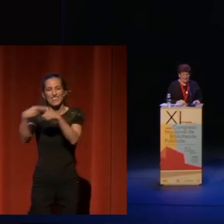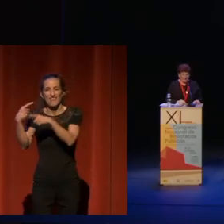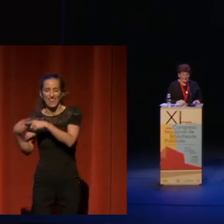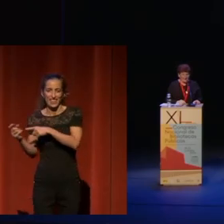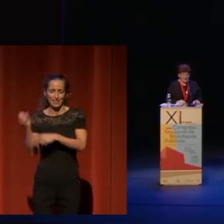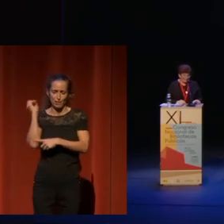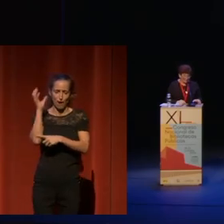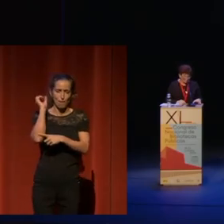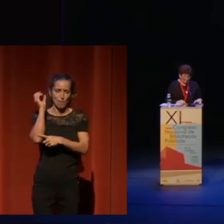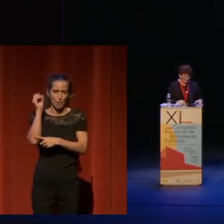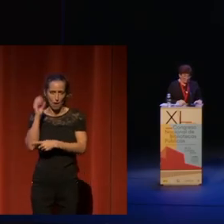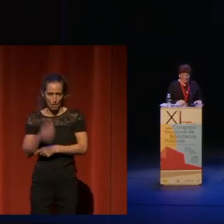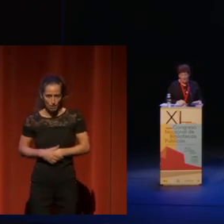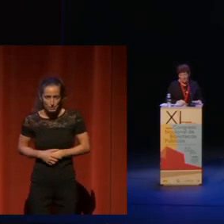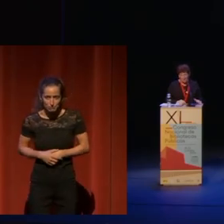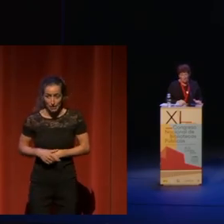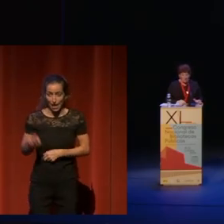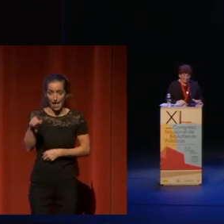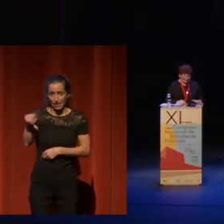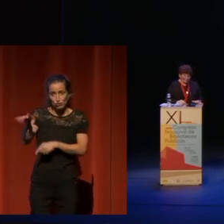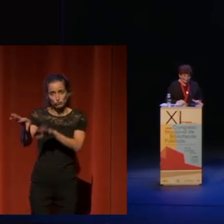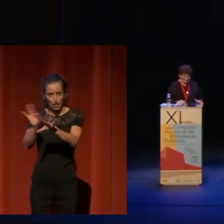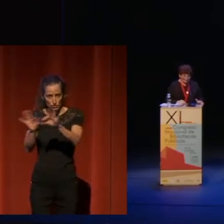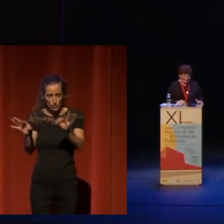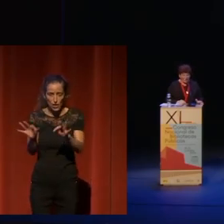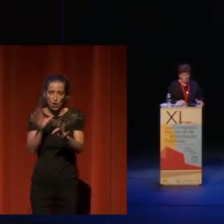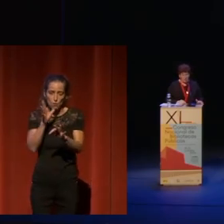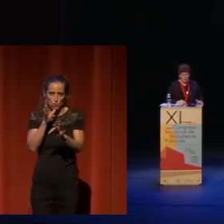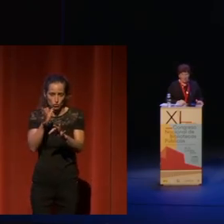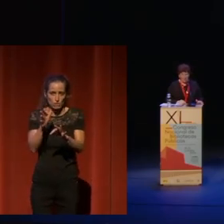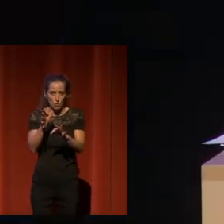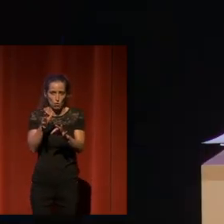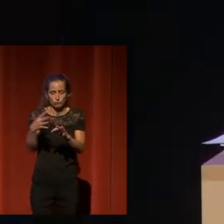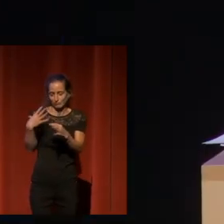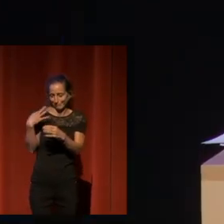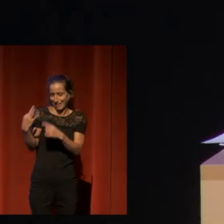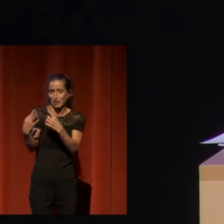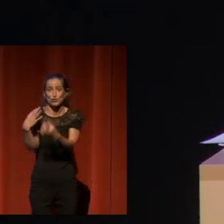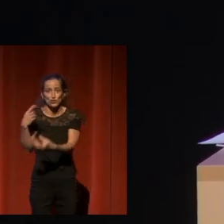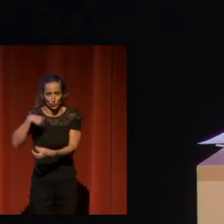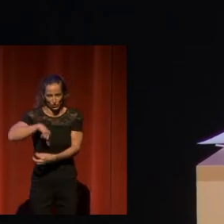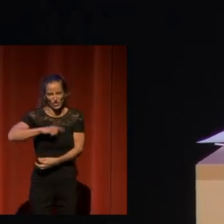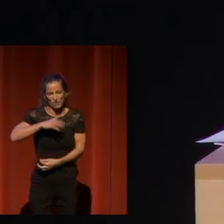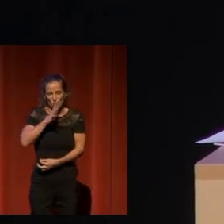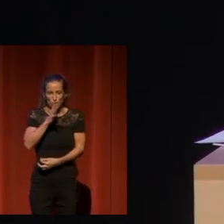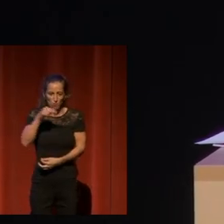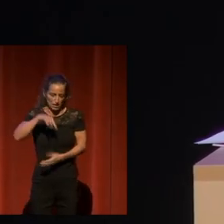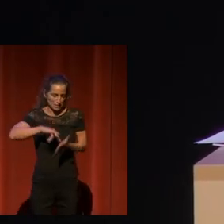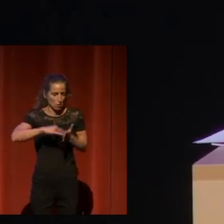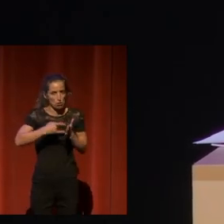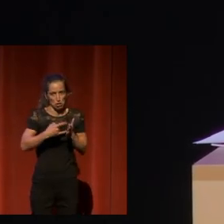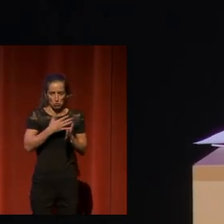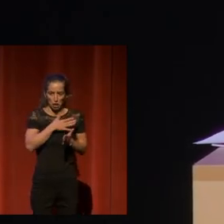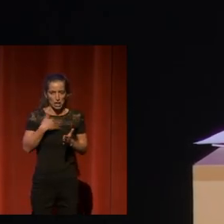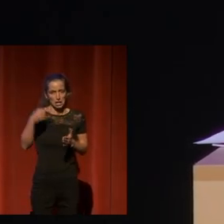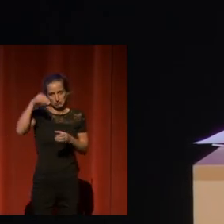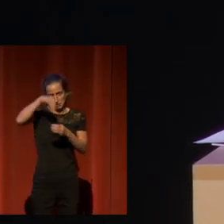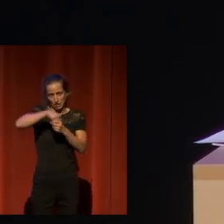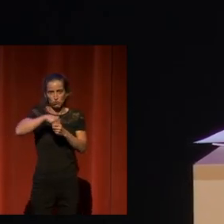han seleccionado, porque han considerado adecuada la presentación de nuestro trabajo en este contexto, pues en un nivel